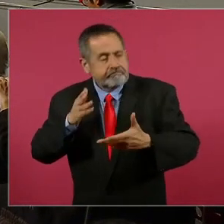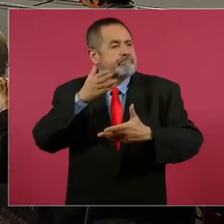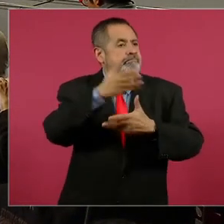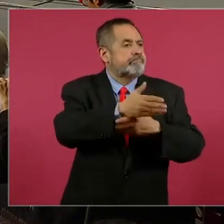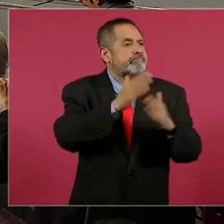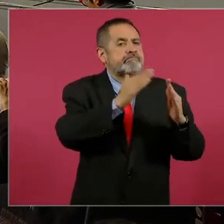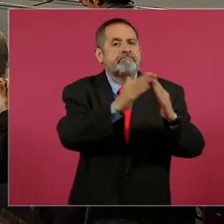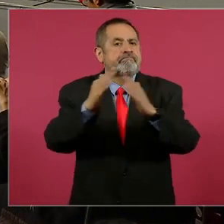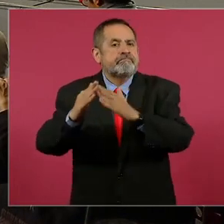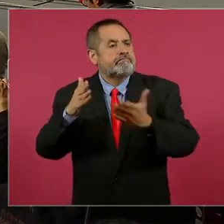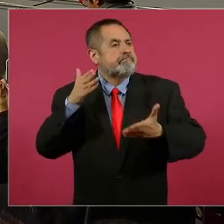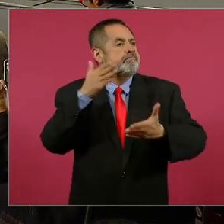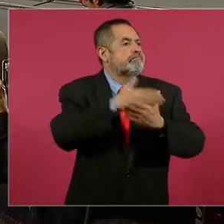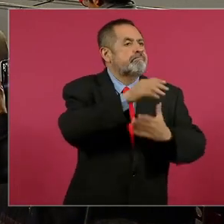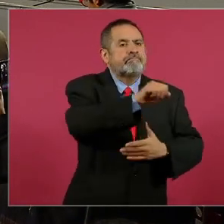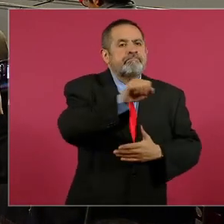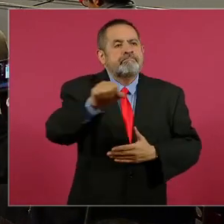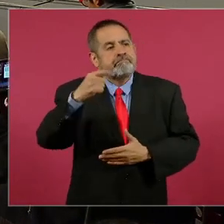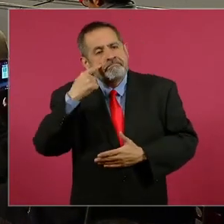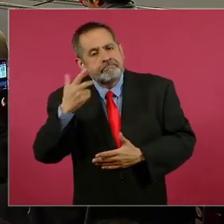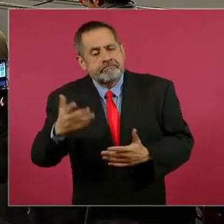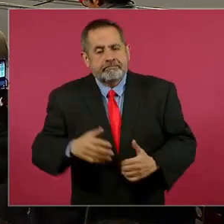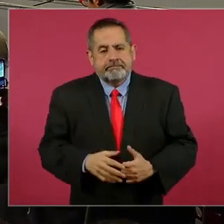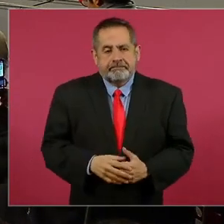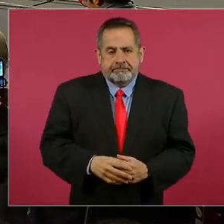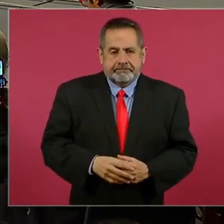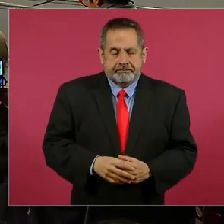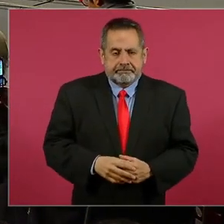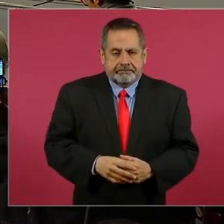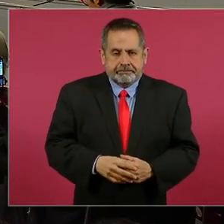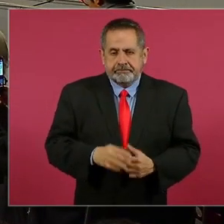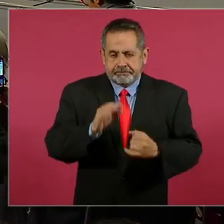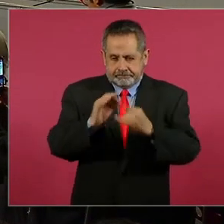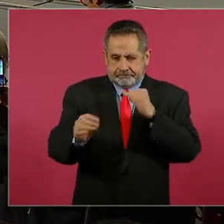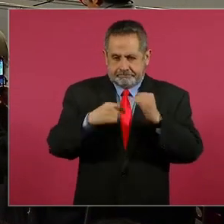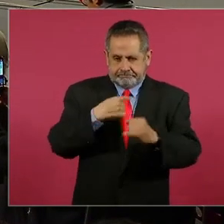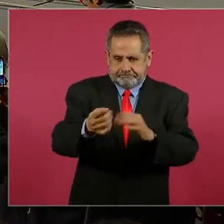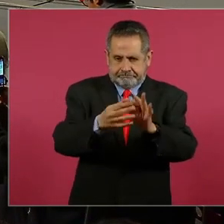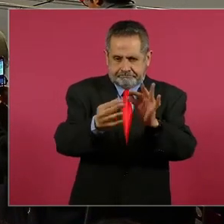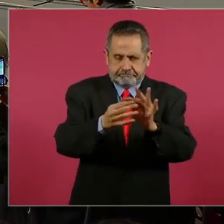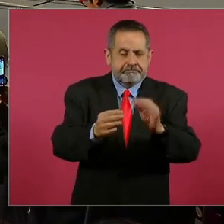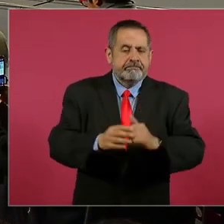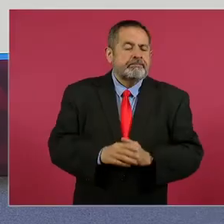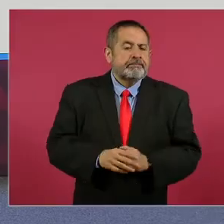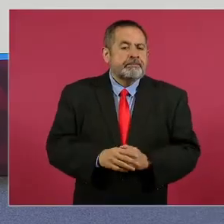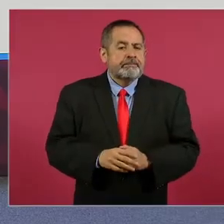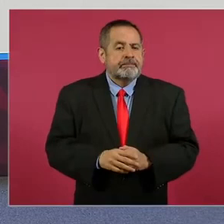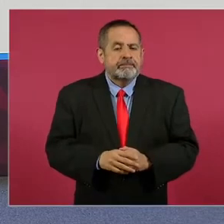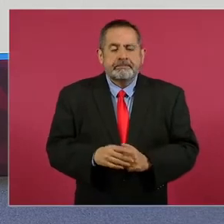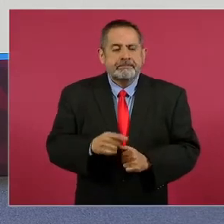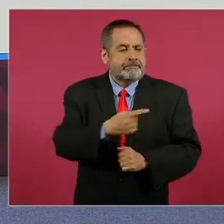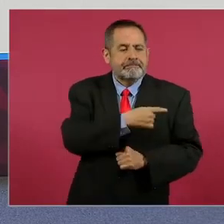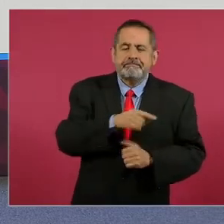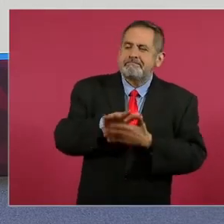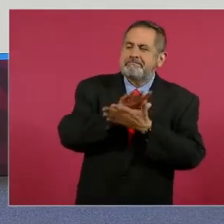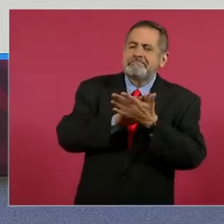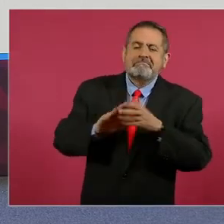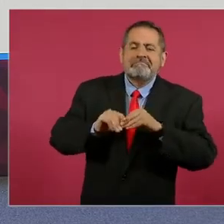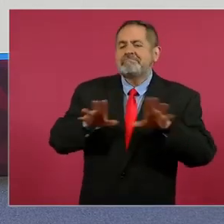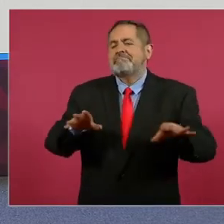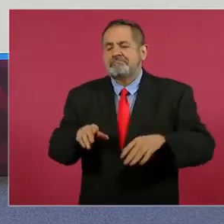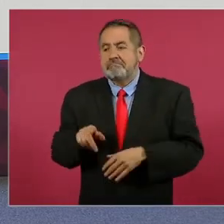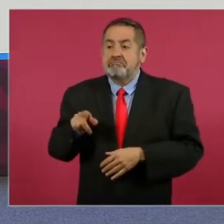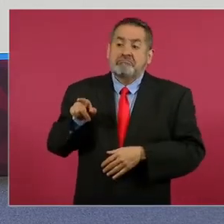Adelante. Y finalmente, que aquí nos detenemos un segundo porque Se manipuló la información diciendo que lo que